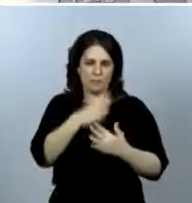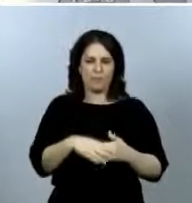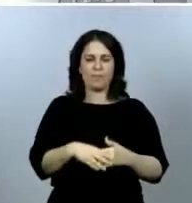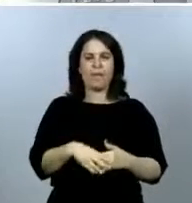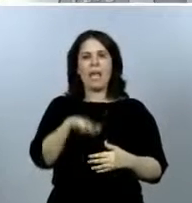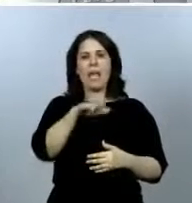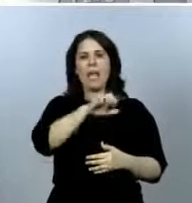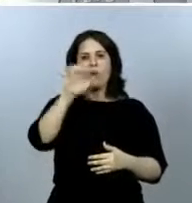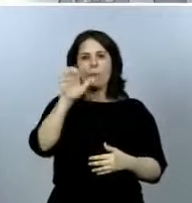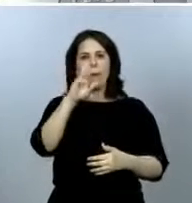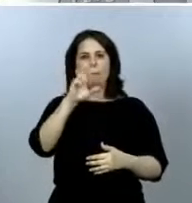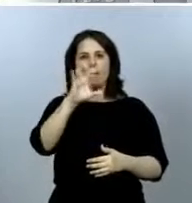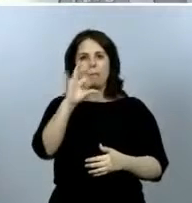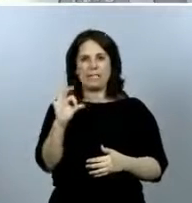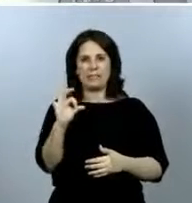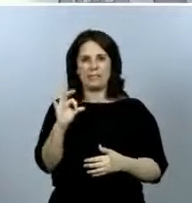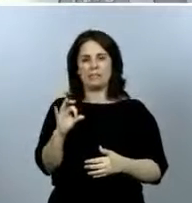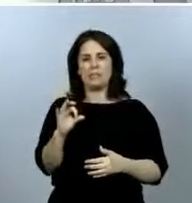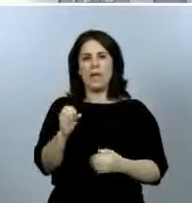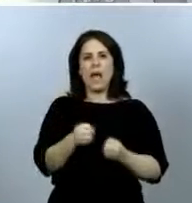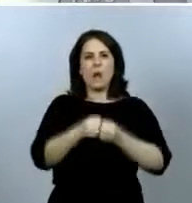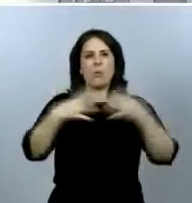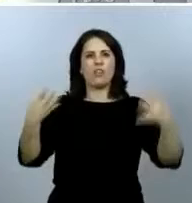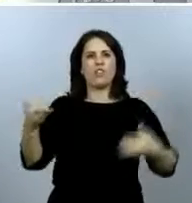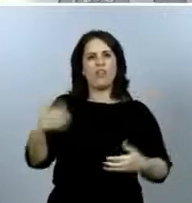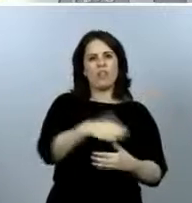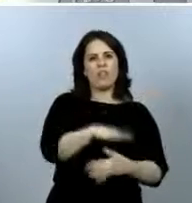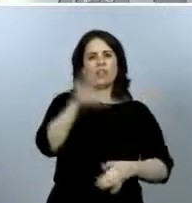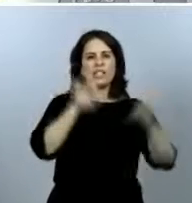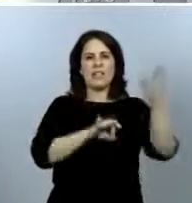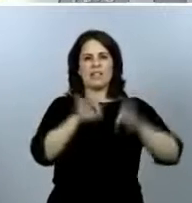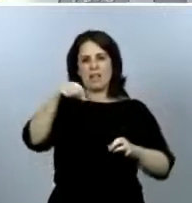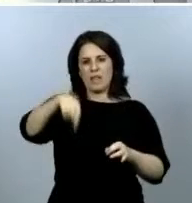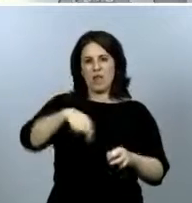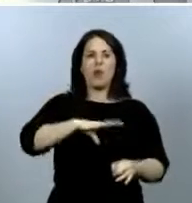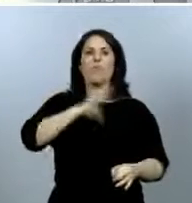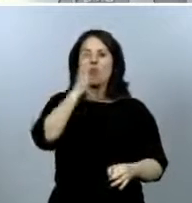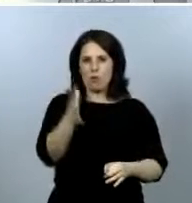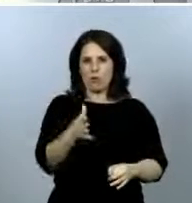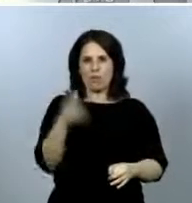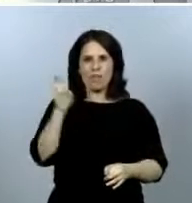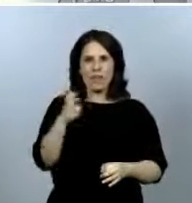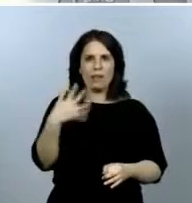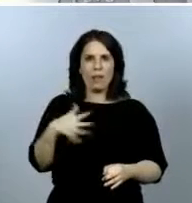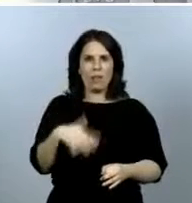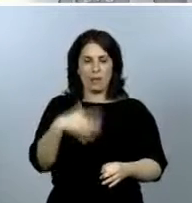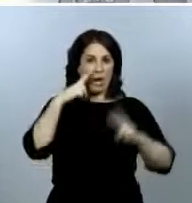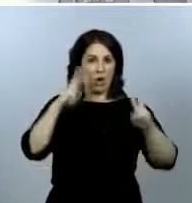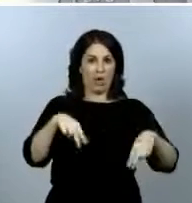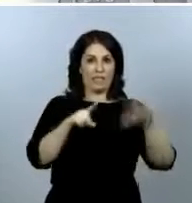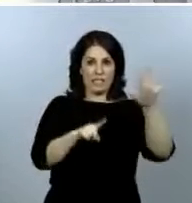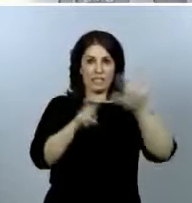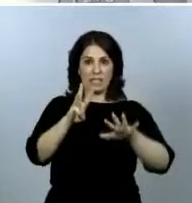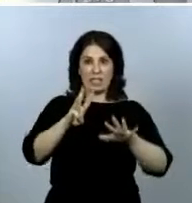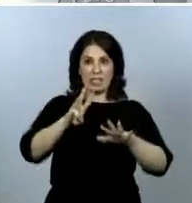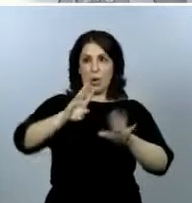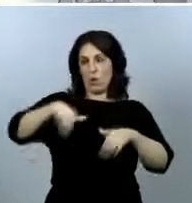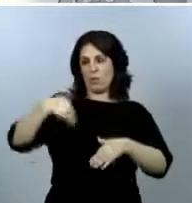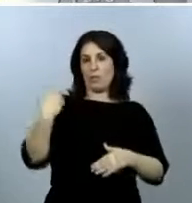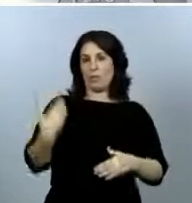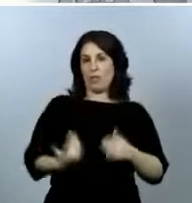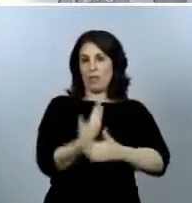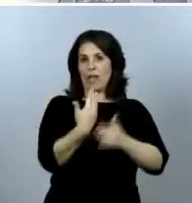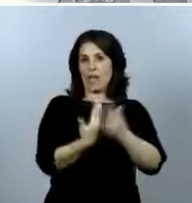dónde procede el aumento de fallecidos de la estadística de hoy porque si reconoce en 63 en los últimos días sólo suman 1 al total